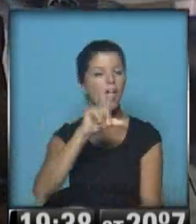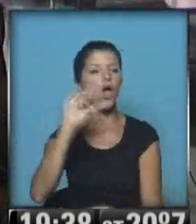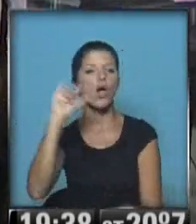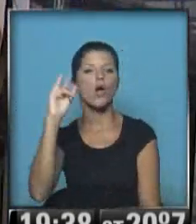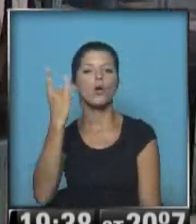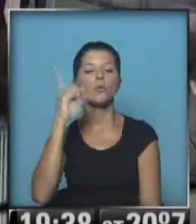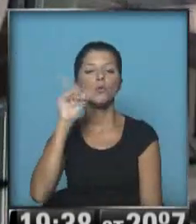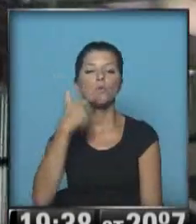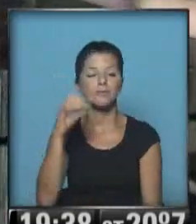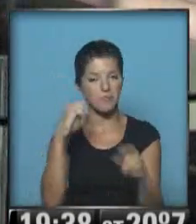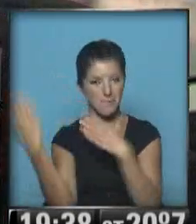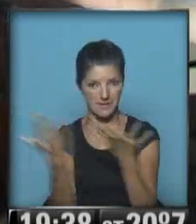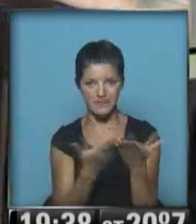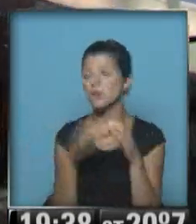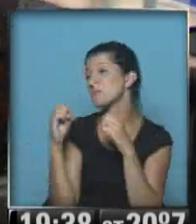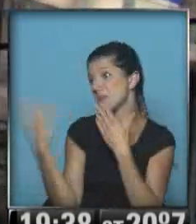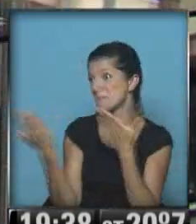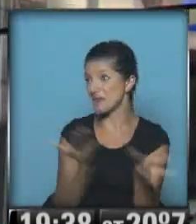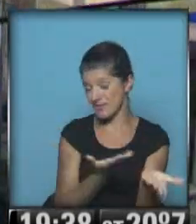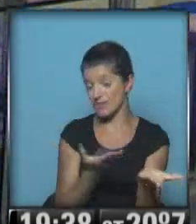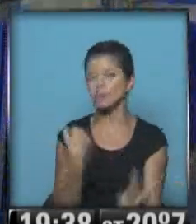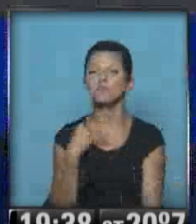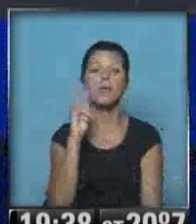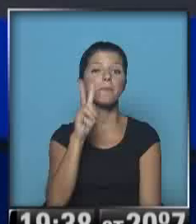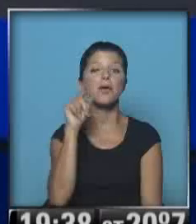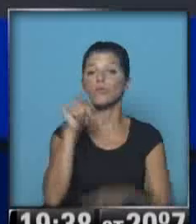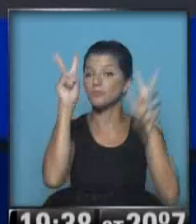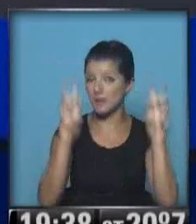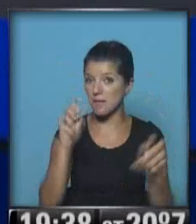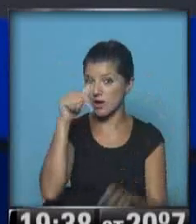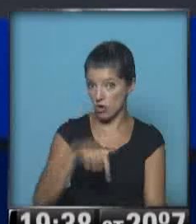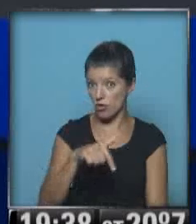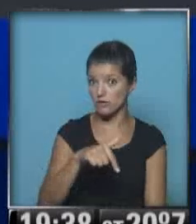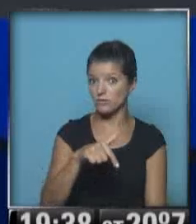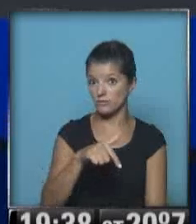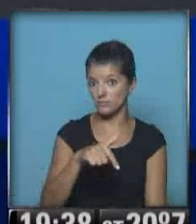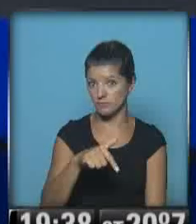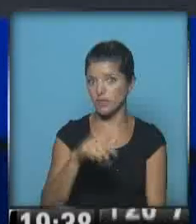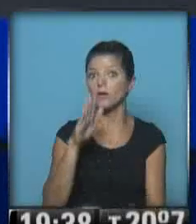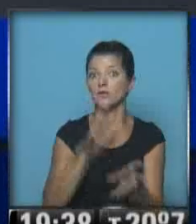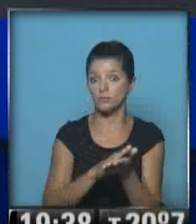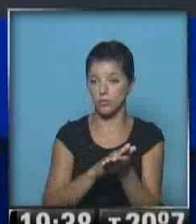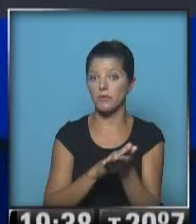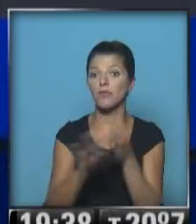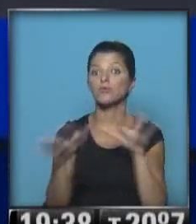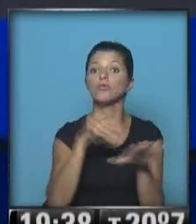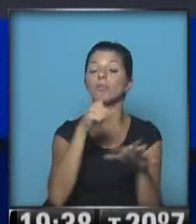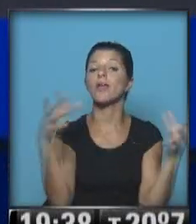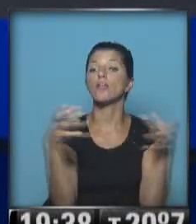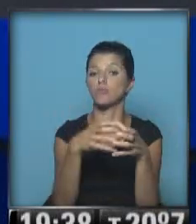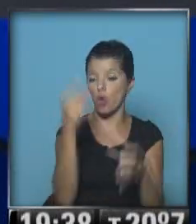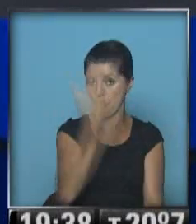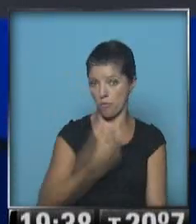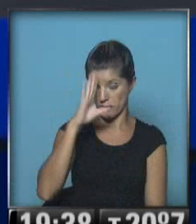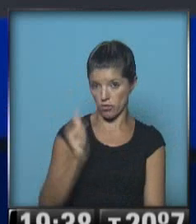bienvenido Hola bienvenidos bueno se va a ver un tema que en este momento tiene mucha actualidad que es la pata civil de la dictadura